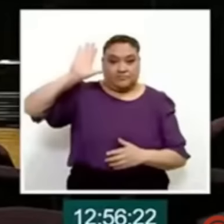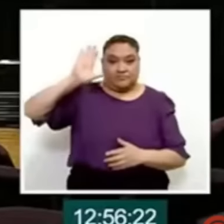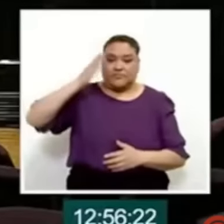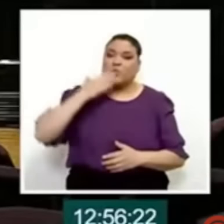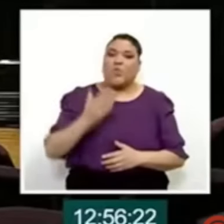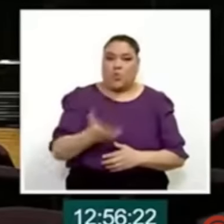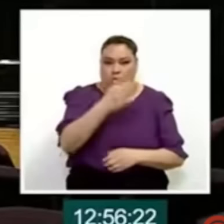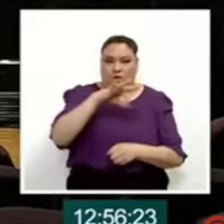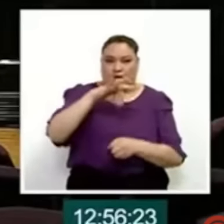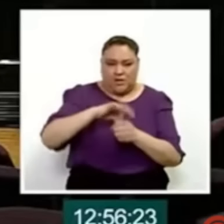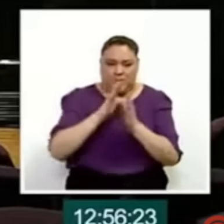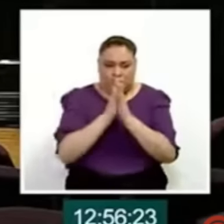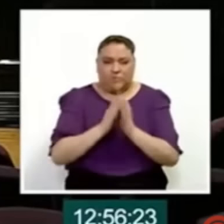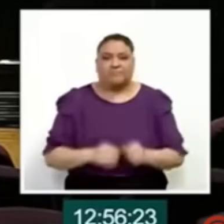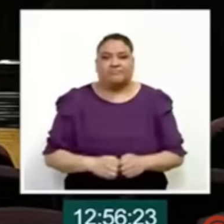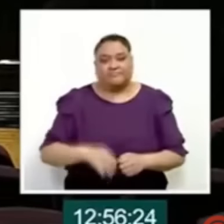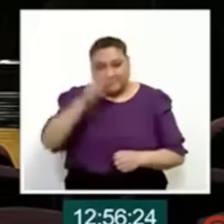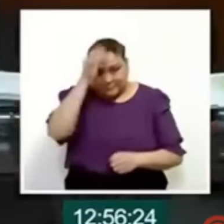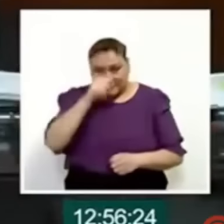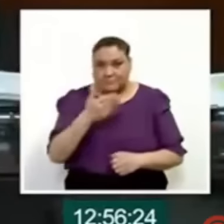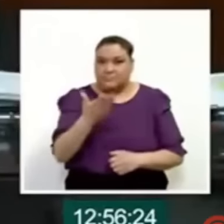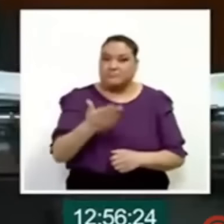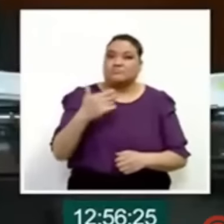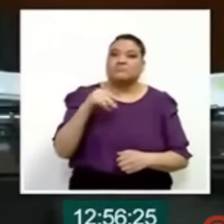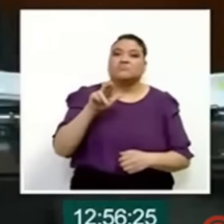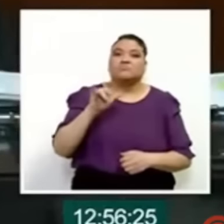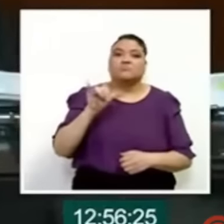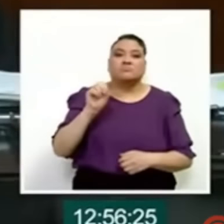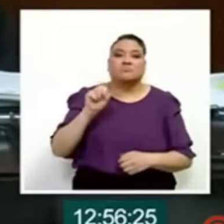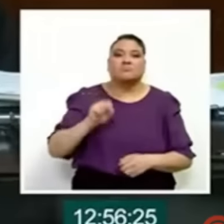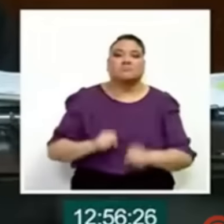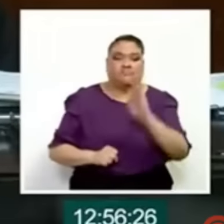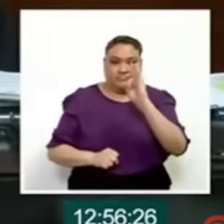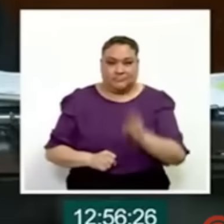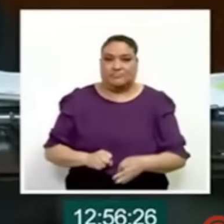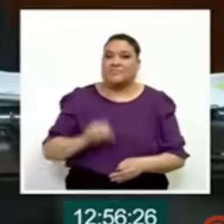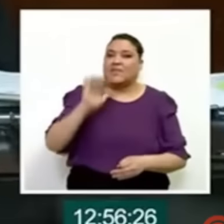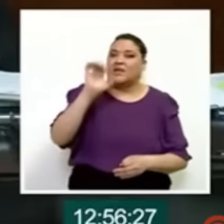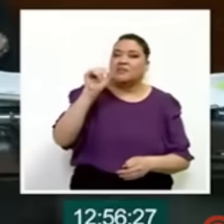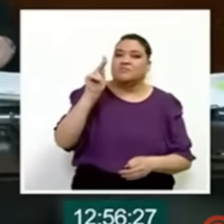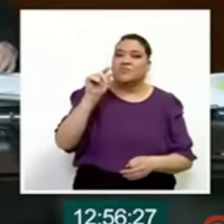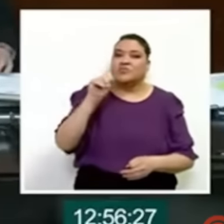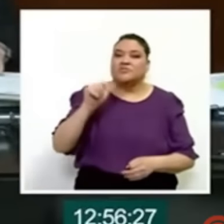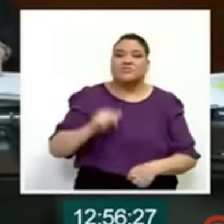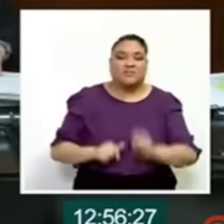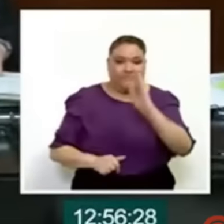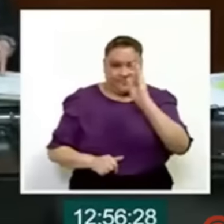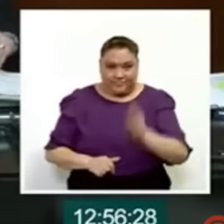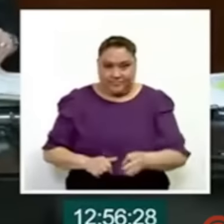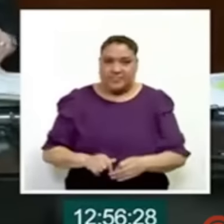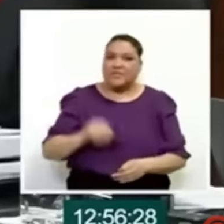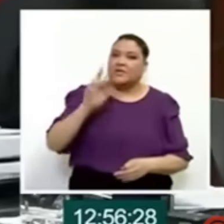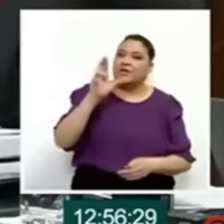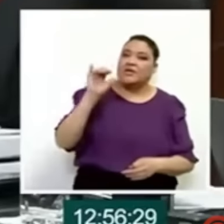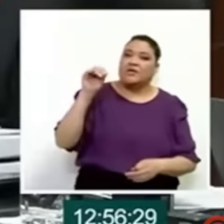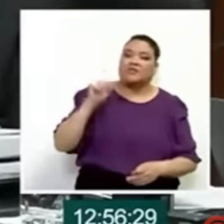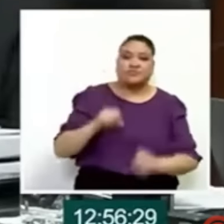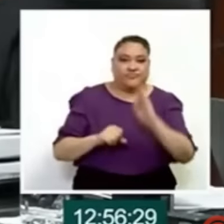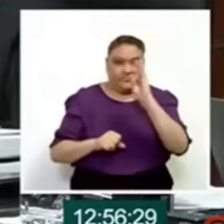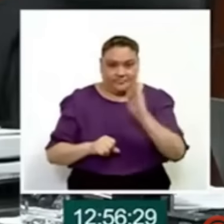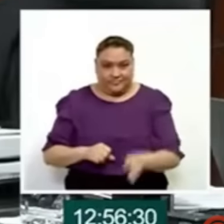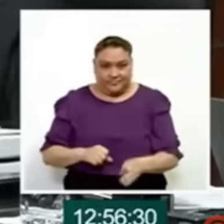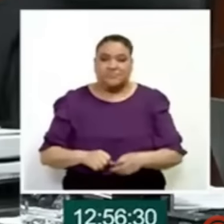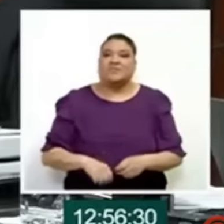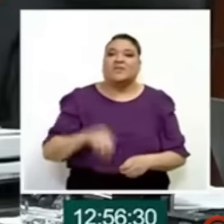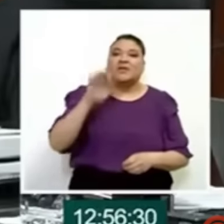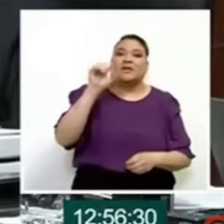ayer había mucha presión fuera de la sede alterna de aquí de la Corte donde se sesionó donde tuvo lugar la sesión, pues había presión mediática de los medios de